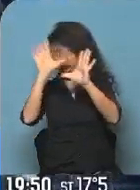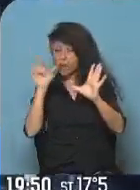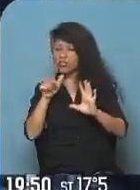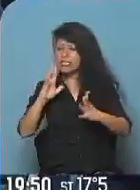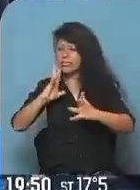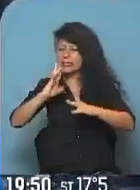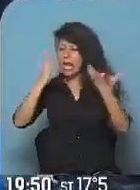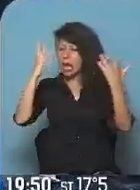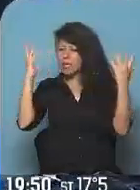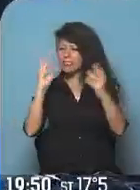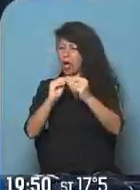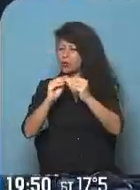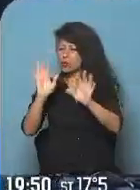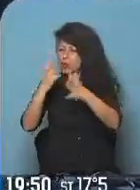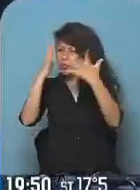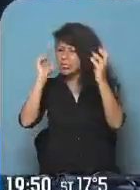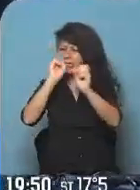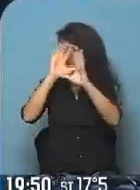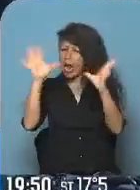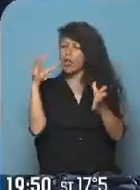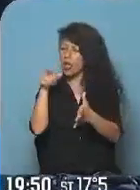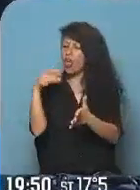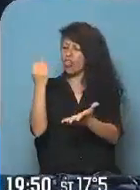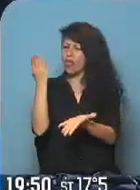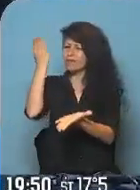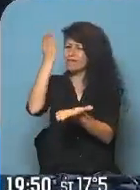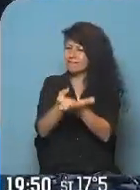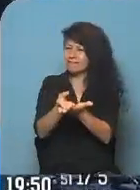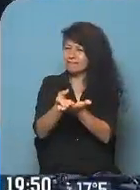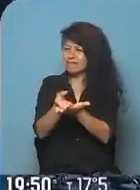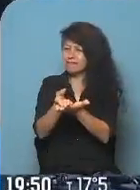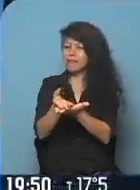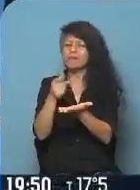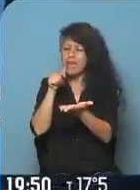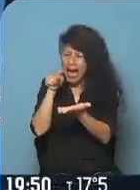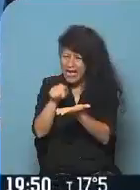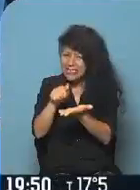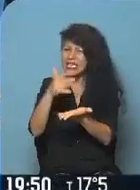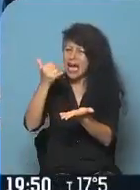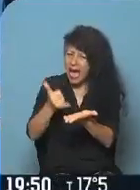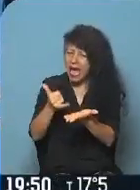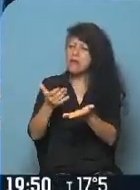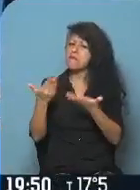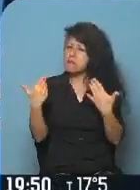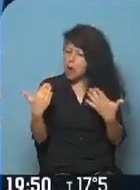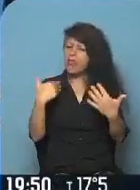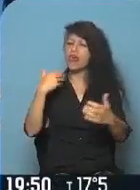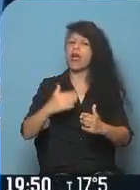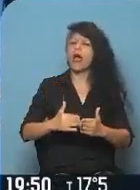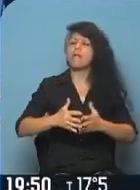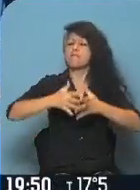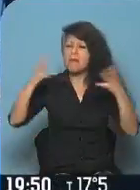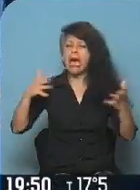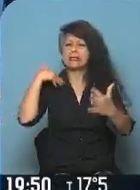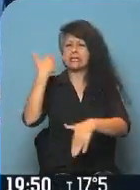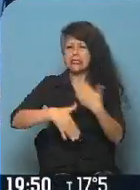tiene que estar sobre la mesa porque eso crea el entorno adecuado para aumentar el desarrollo a través